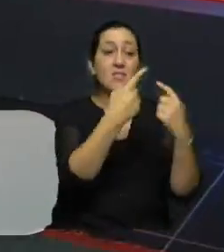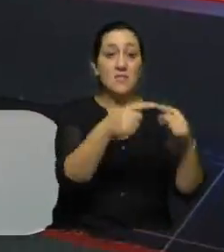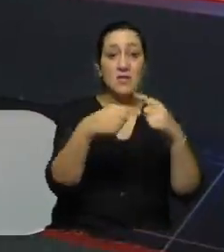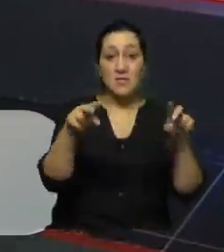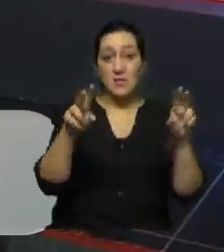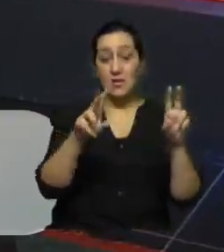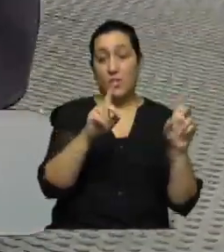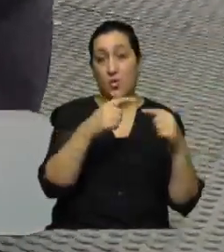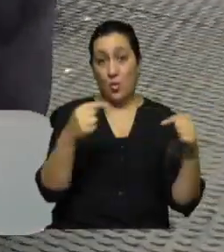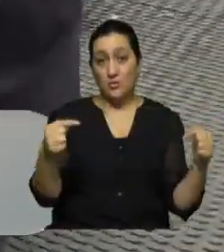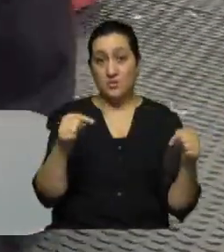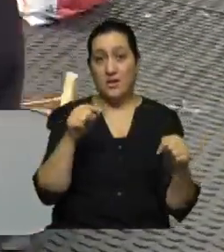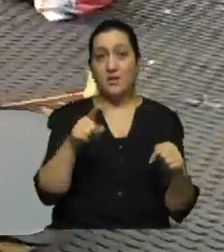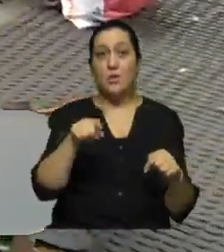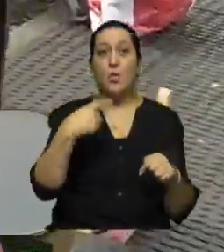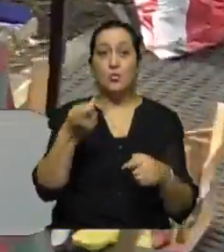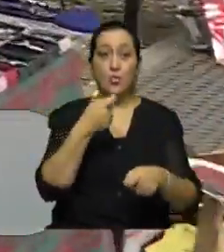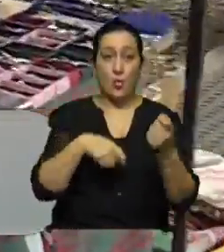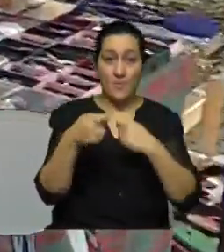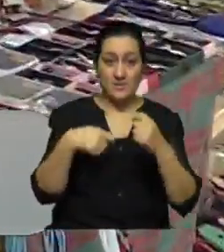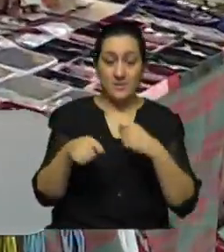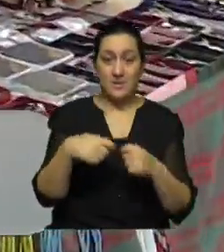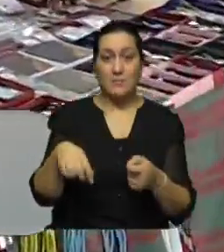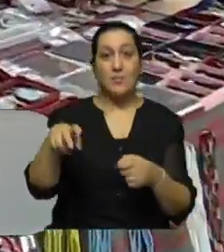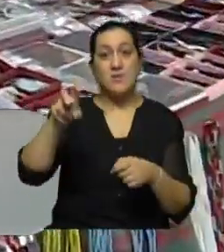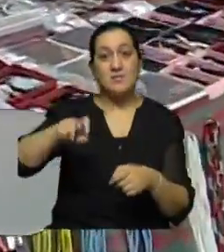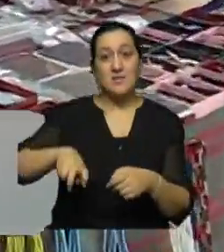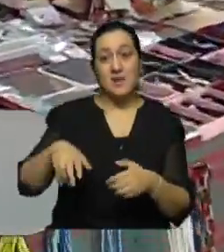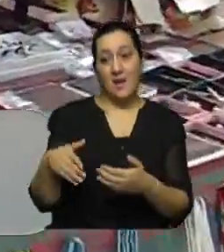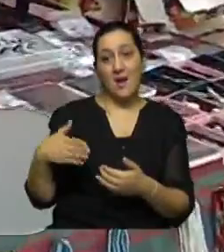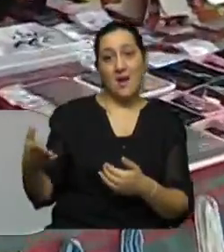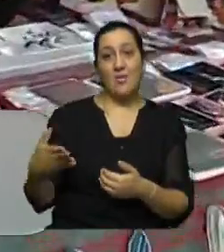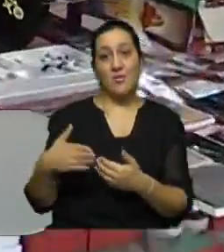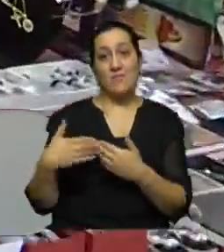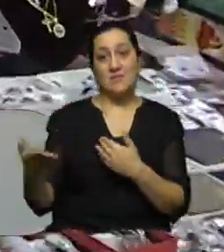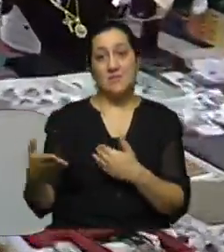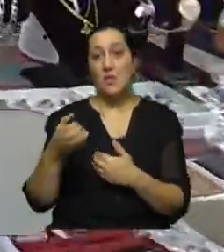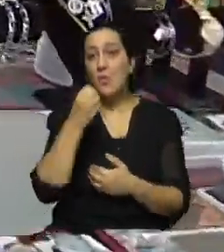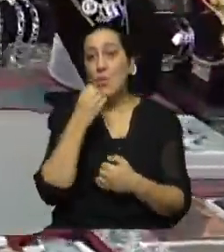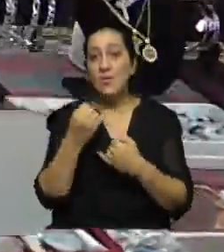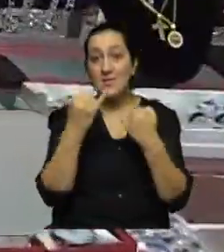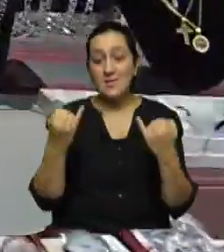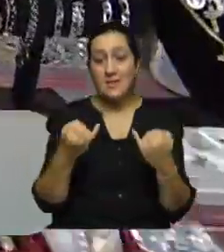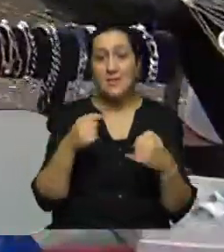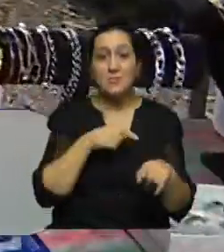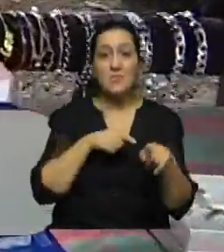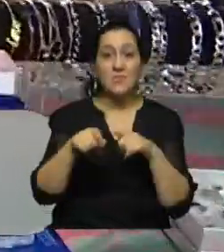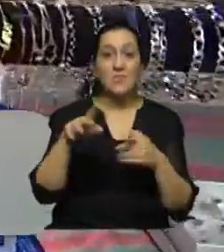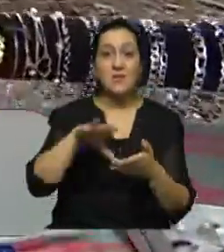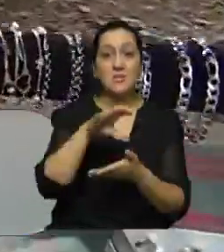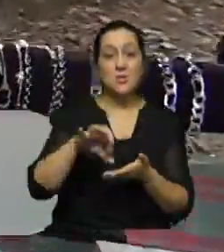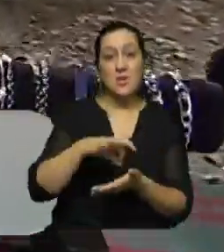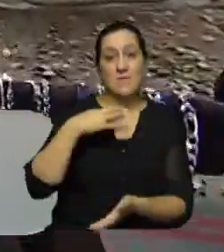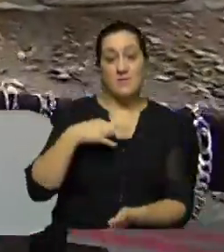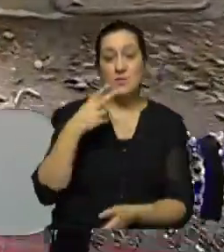Acá tenemos otros comerciantes también de la Plaza Colón. Me voy a sentar acá al lado del vecino. Vecino, buen día. Estamos en vivo para Ciudad Viva. ¿Cómo